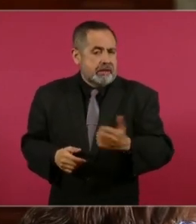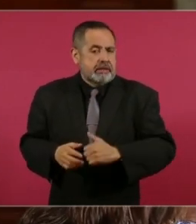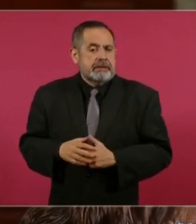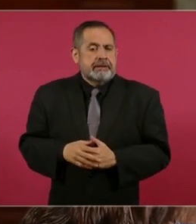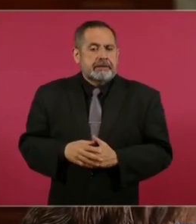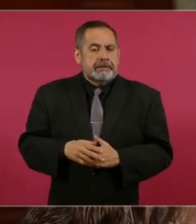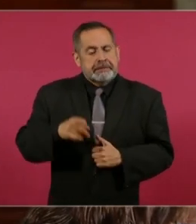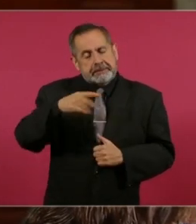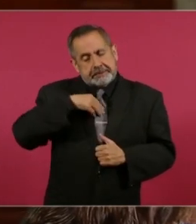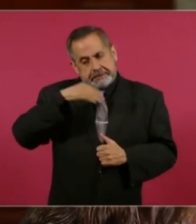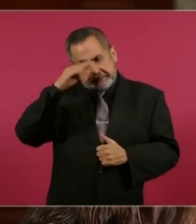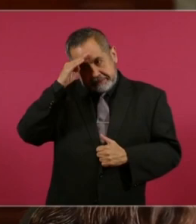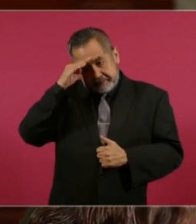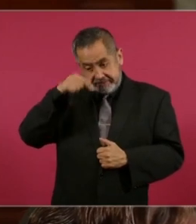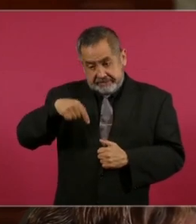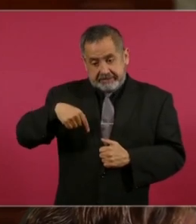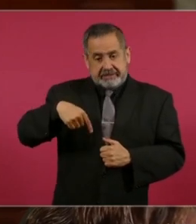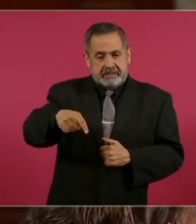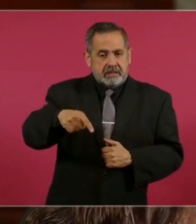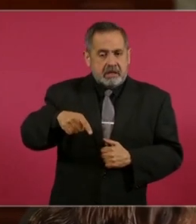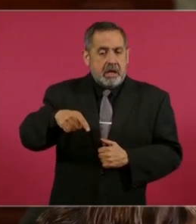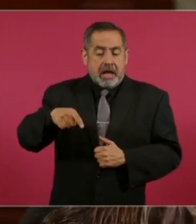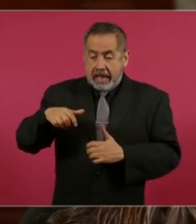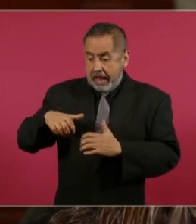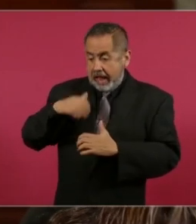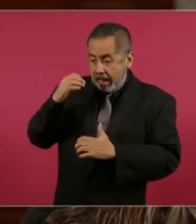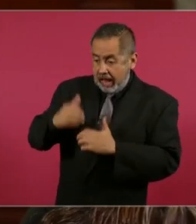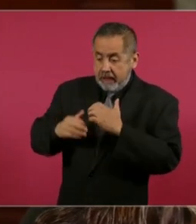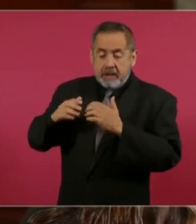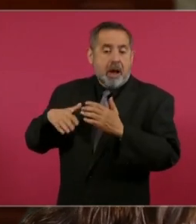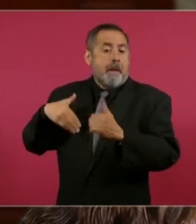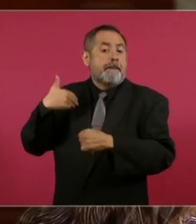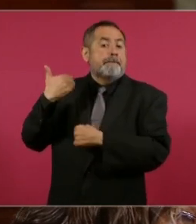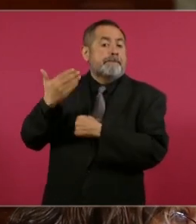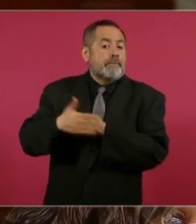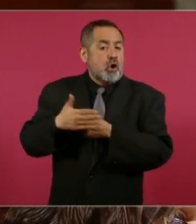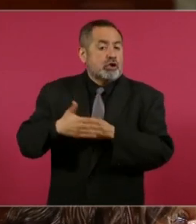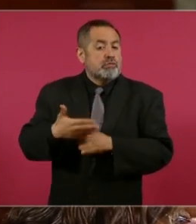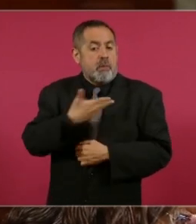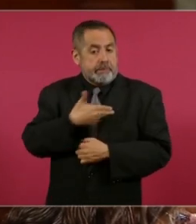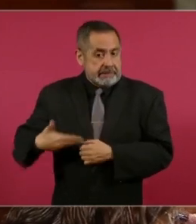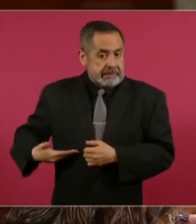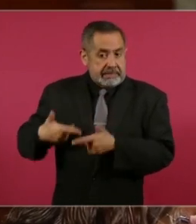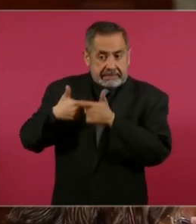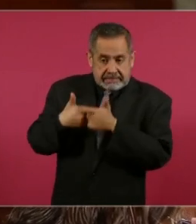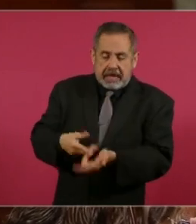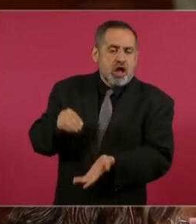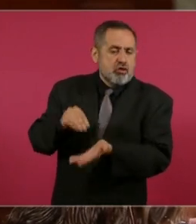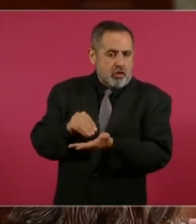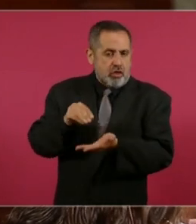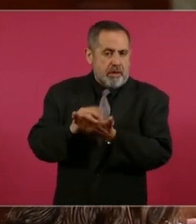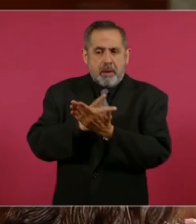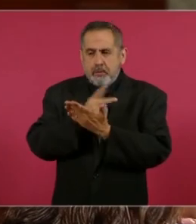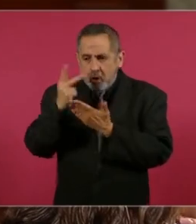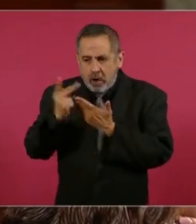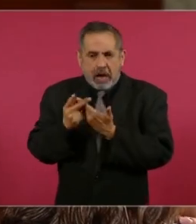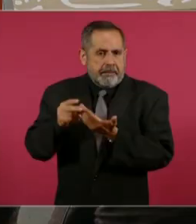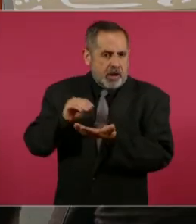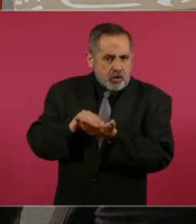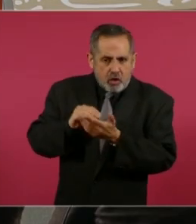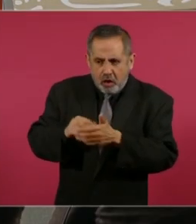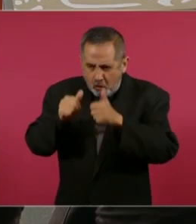qué contempla su administración para que trascienda y continúe en el siguiente gobierno como un programa